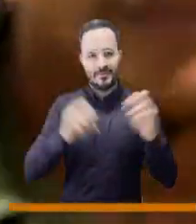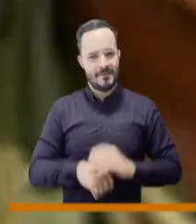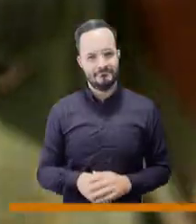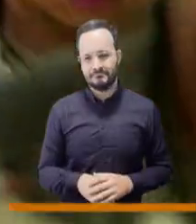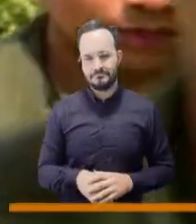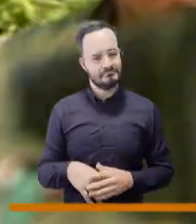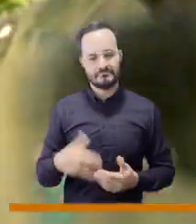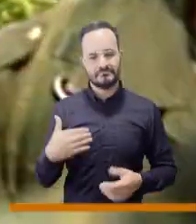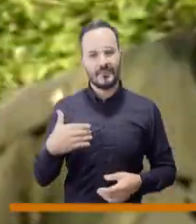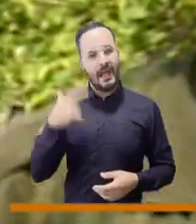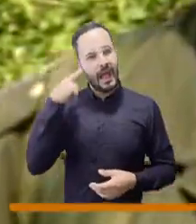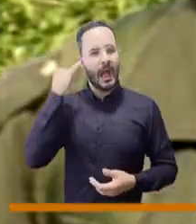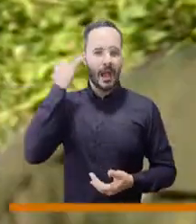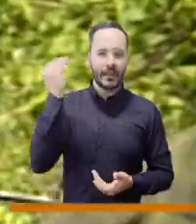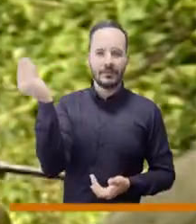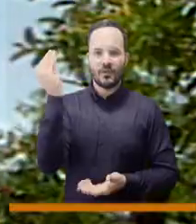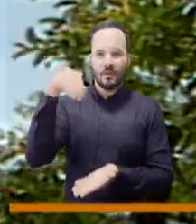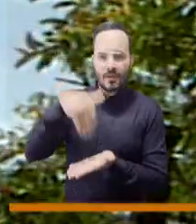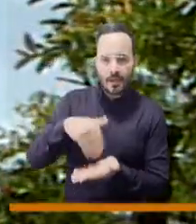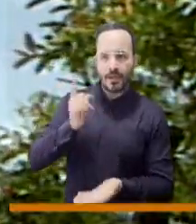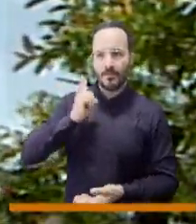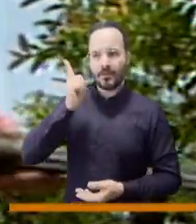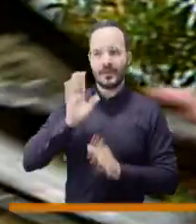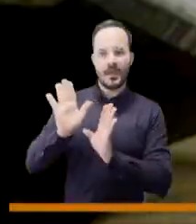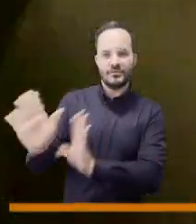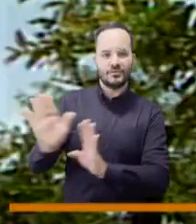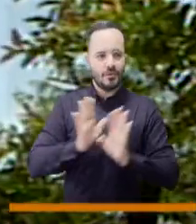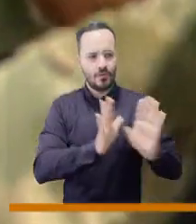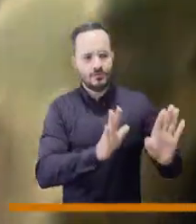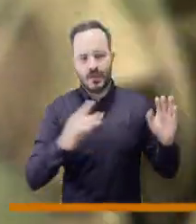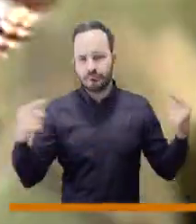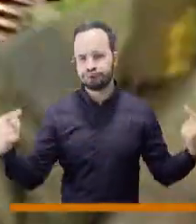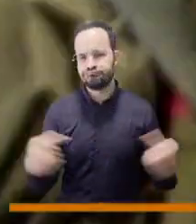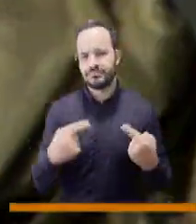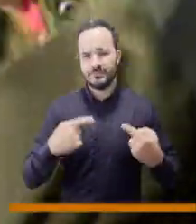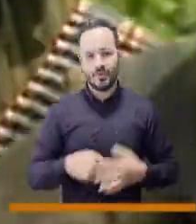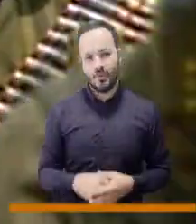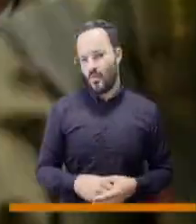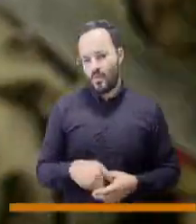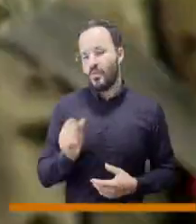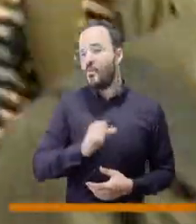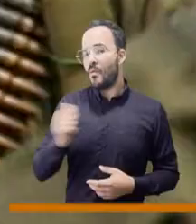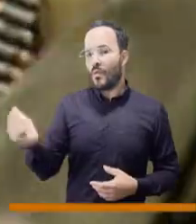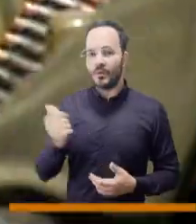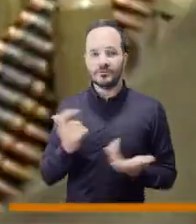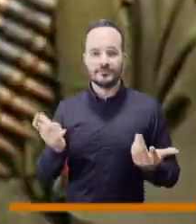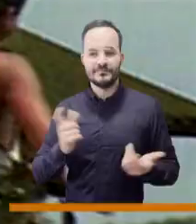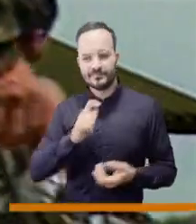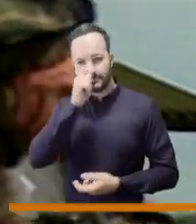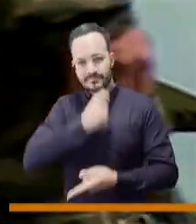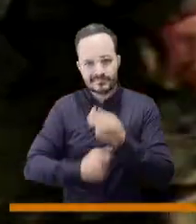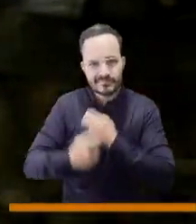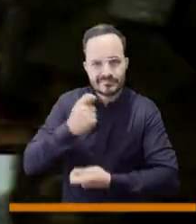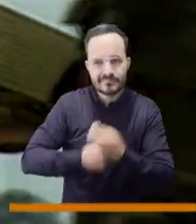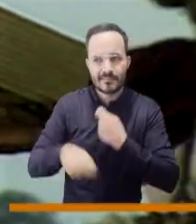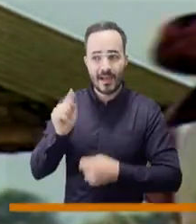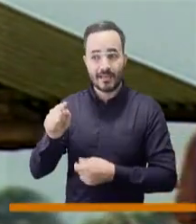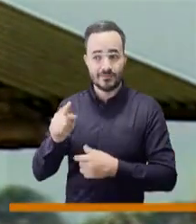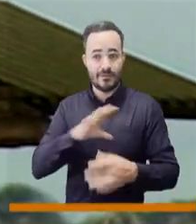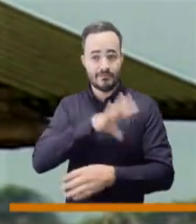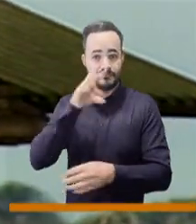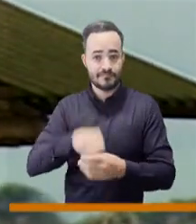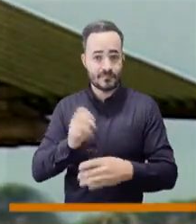¿cierto? En una posición política o ideológica política, sino también reconocer que el narcotráfico hace parte